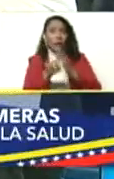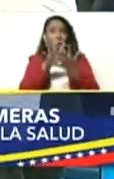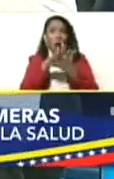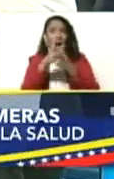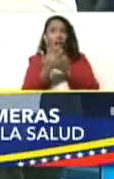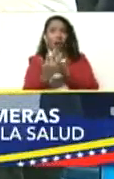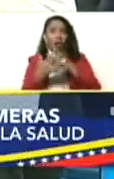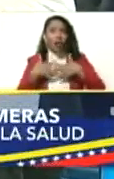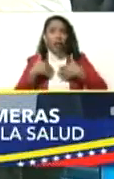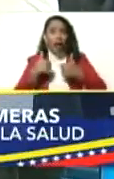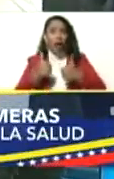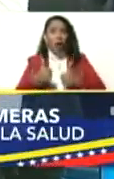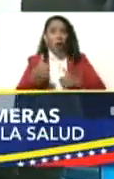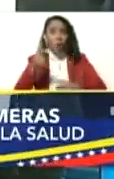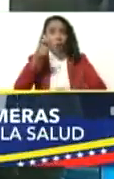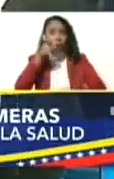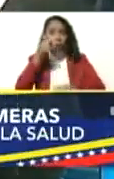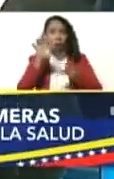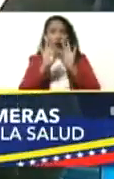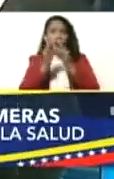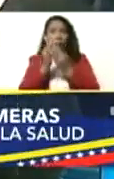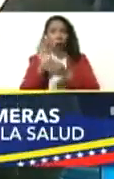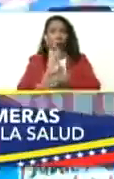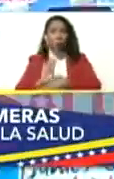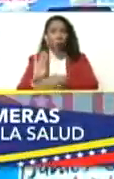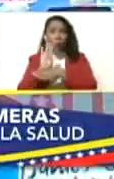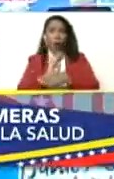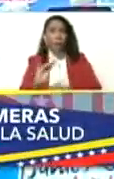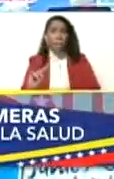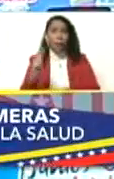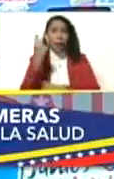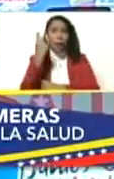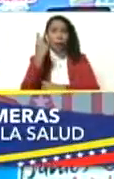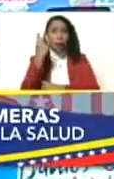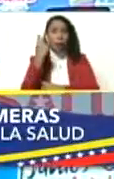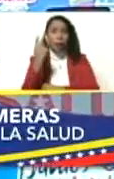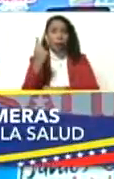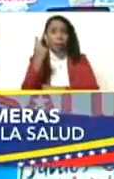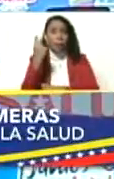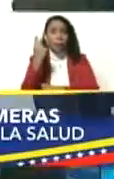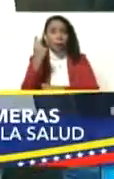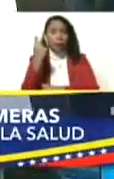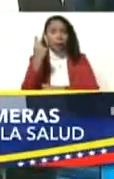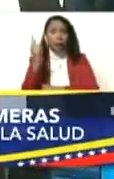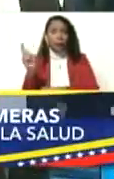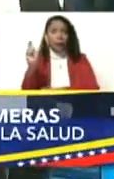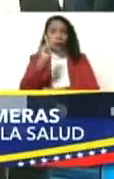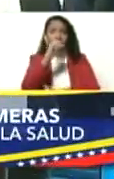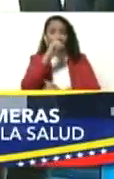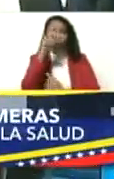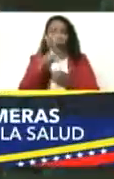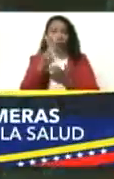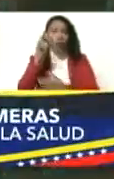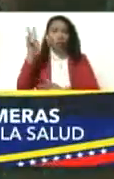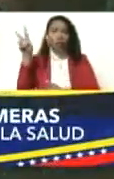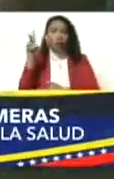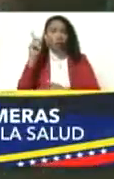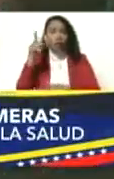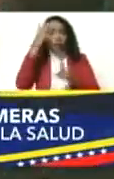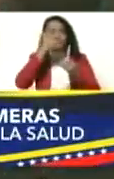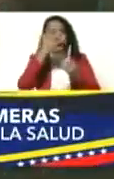la salud de la familia, a la salud comunitaria, preventiva y primaria. Durante el primer trimestre del año 2022, además, instruyó a